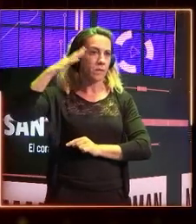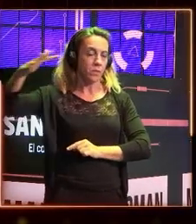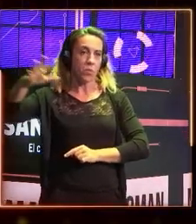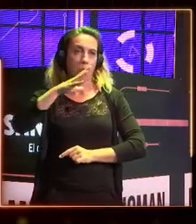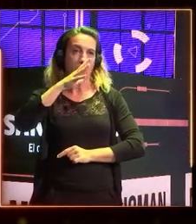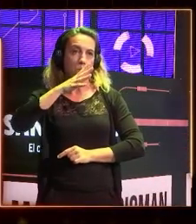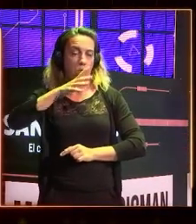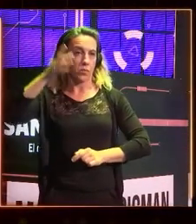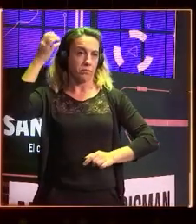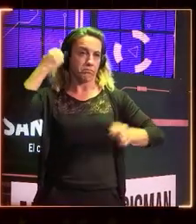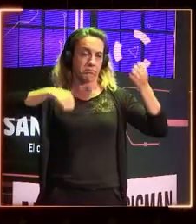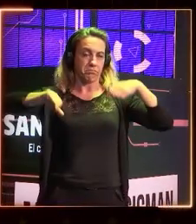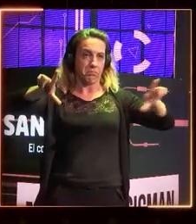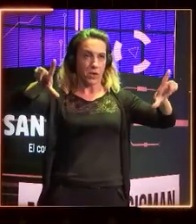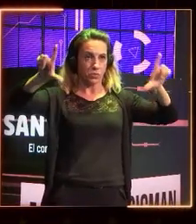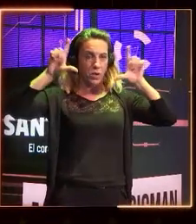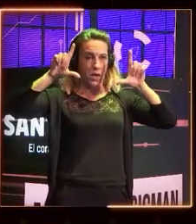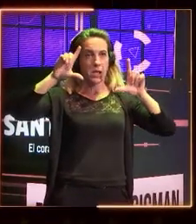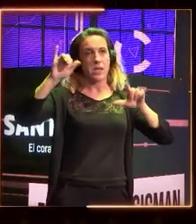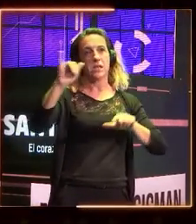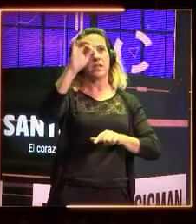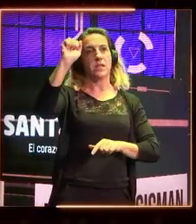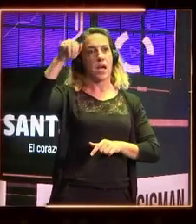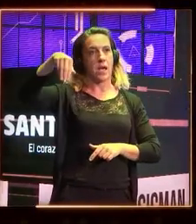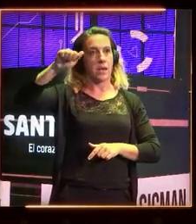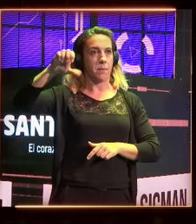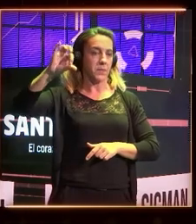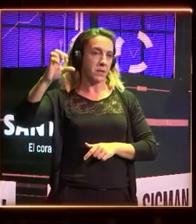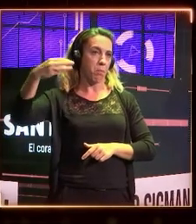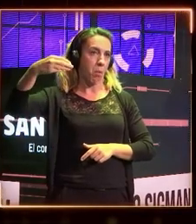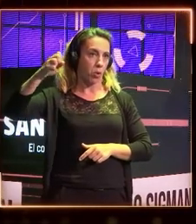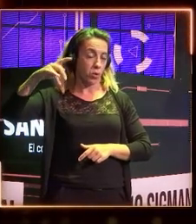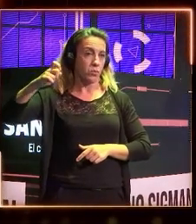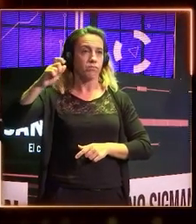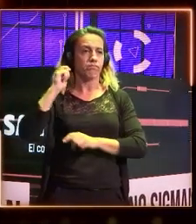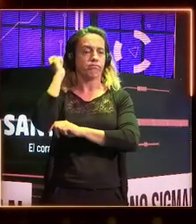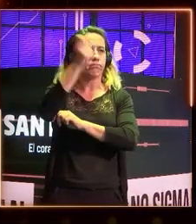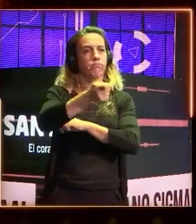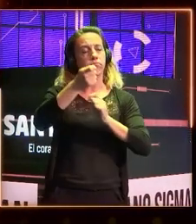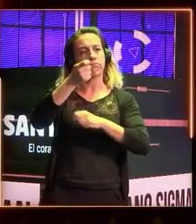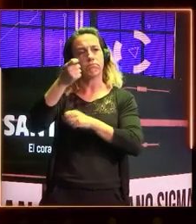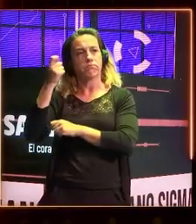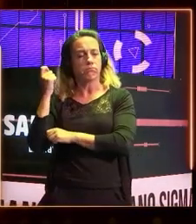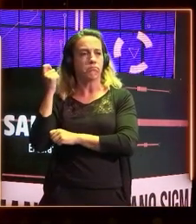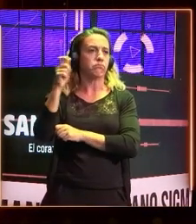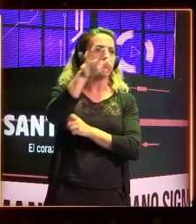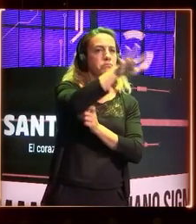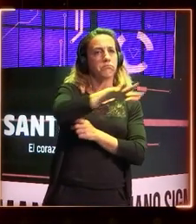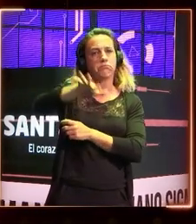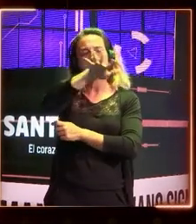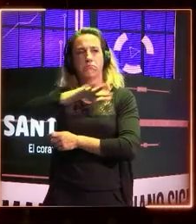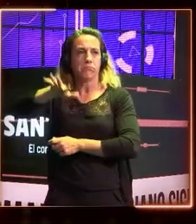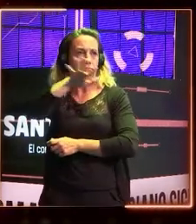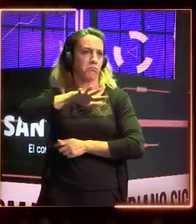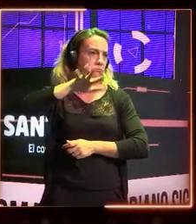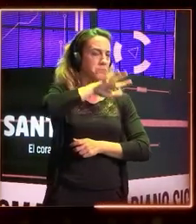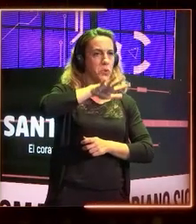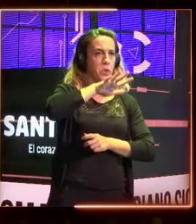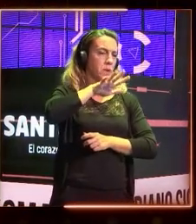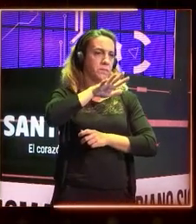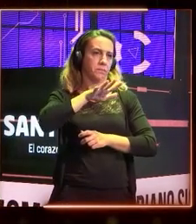Bond salió de pesca por las universidades sobre todo de Cambridge y Oxford eran En ese entonces también bastante elitistas los